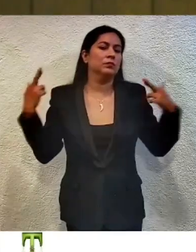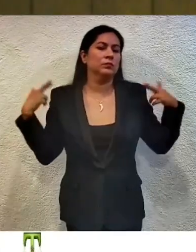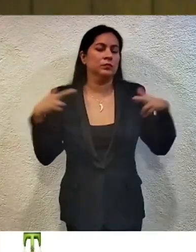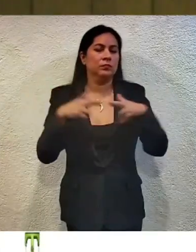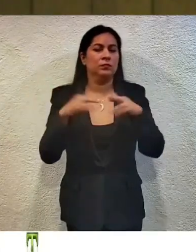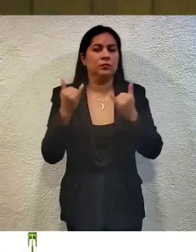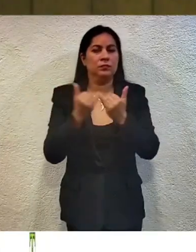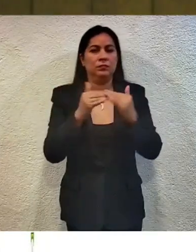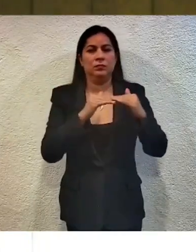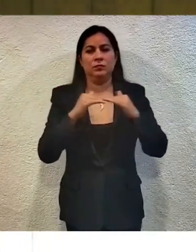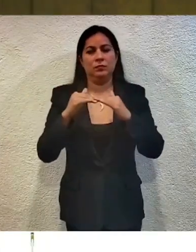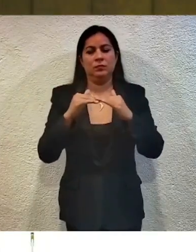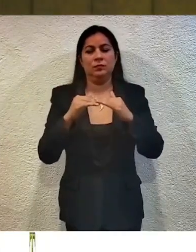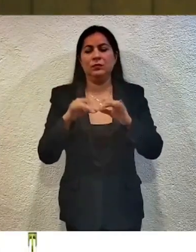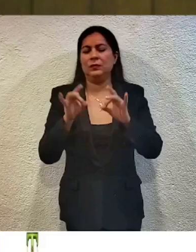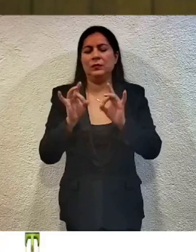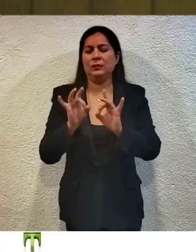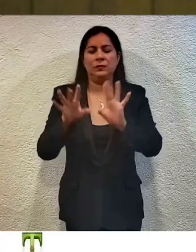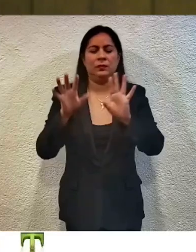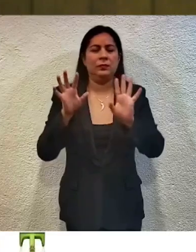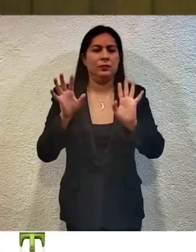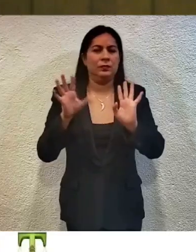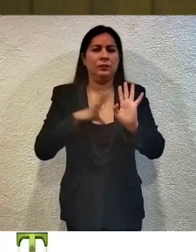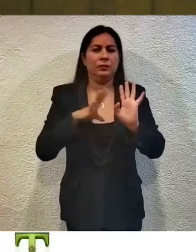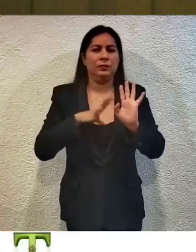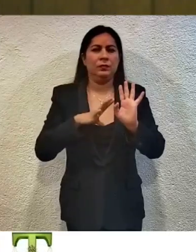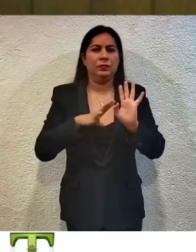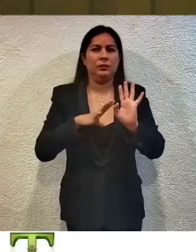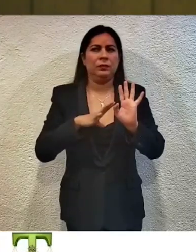proporcional. Y en caso de resultar la